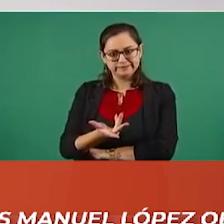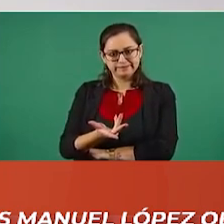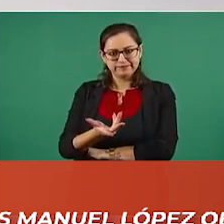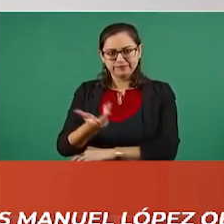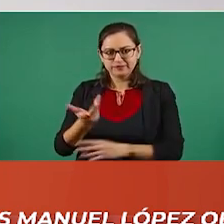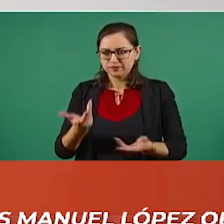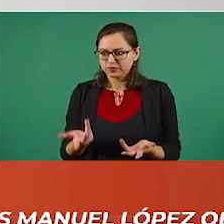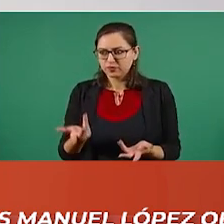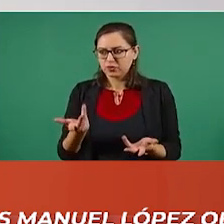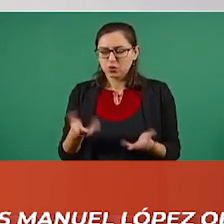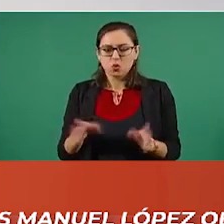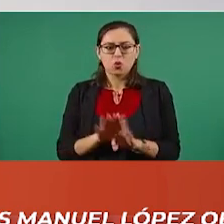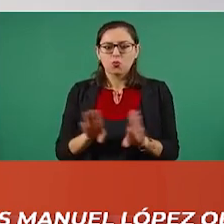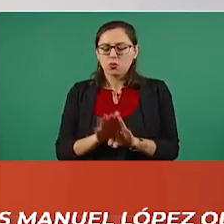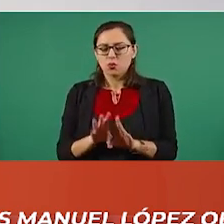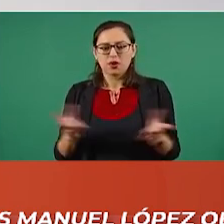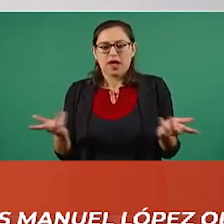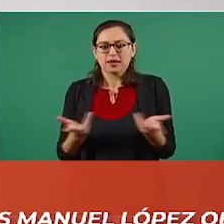porque sin duda